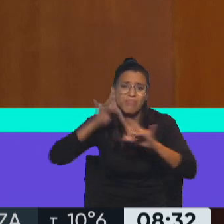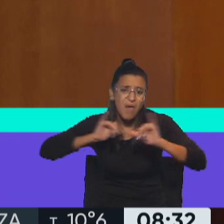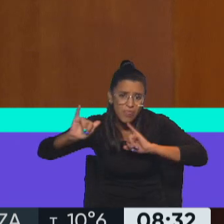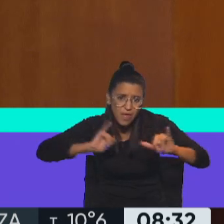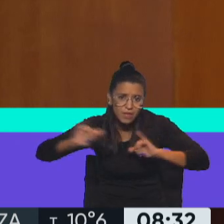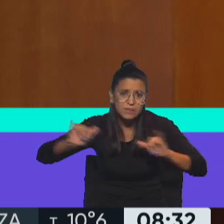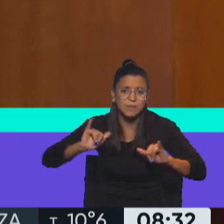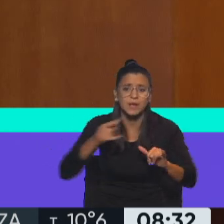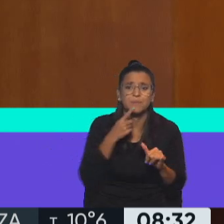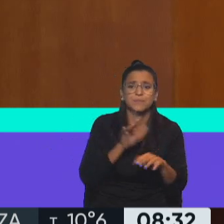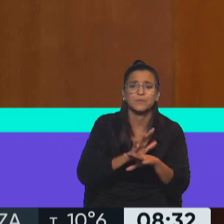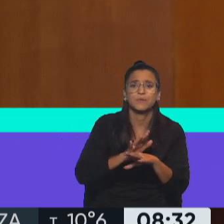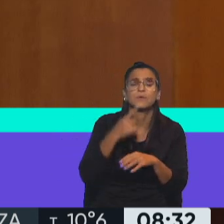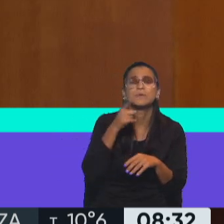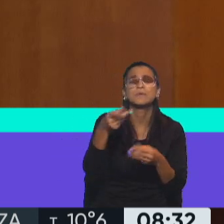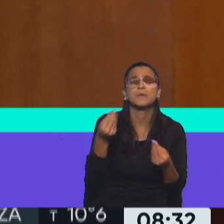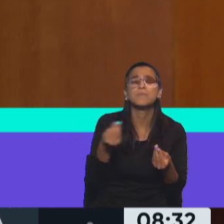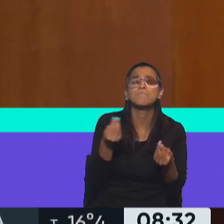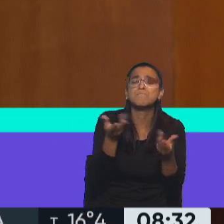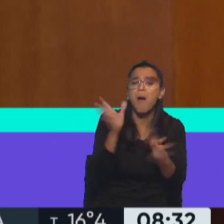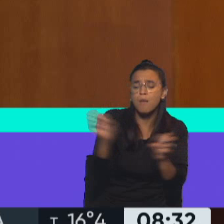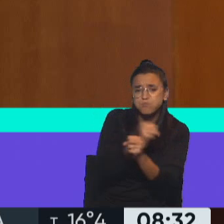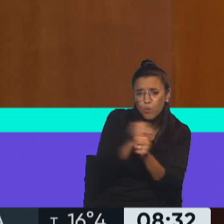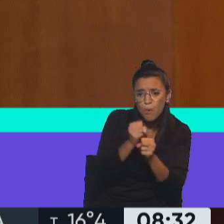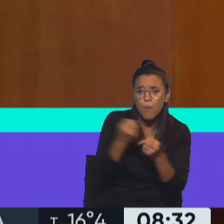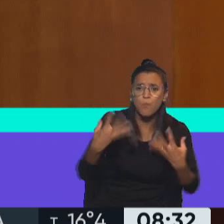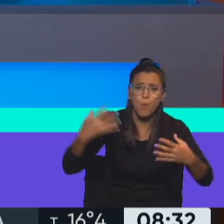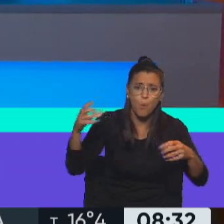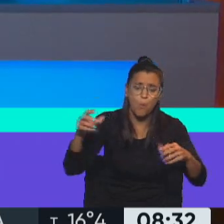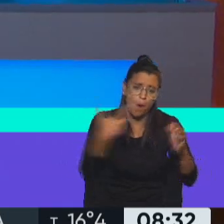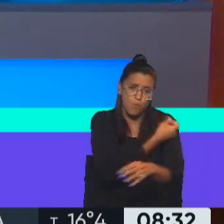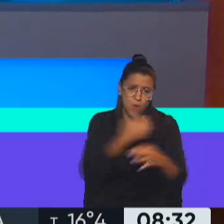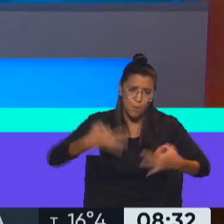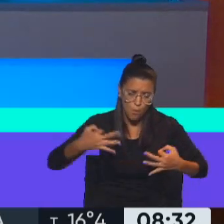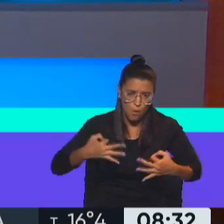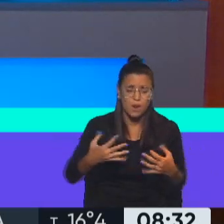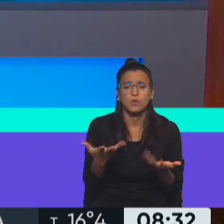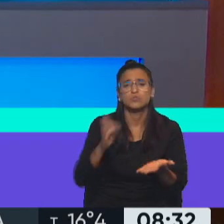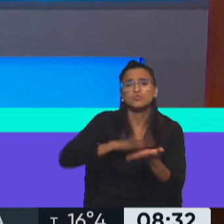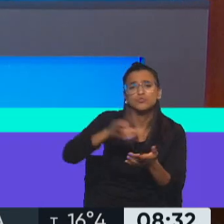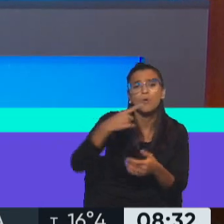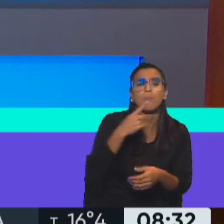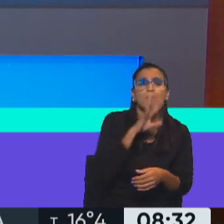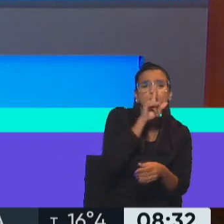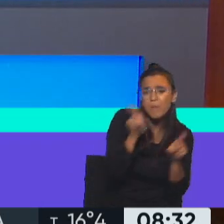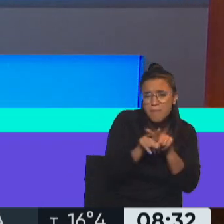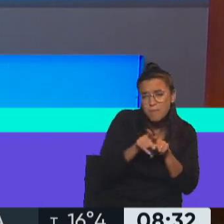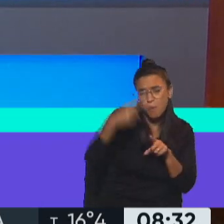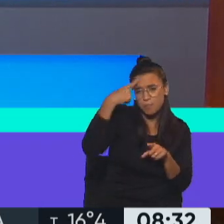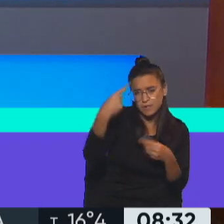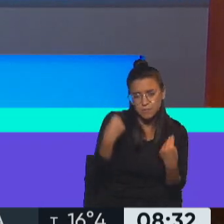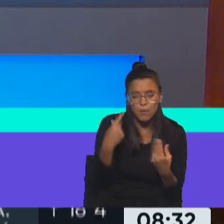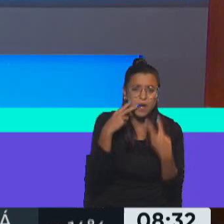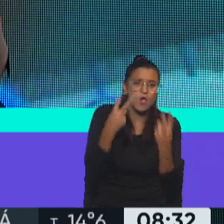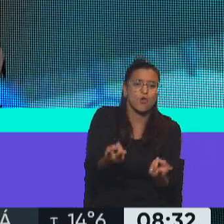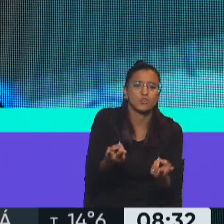a distintos entes regulatorios para que también la aprueben, porque es una muy buena vacuna. Pensándolo en función de lo que ocurre con la Sputnik, porque al no tener el reconocimiento de